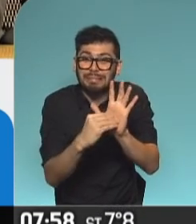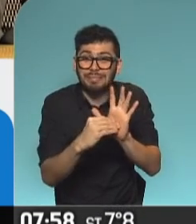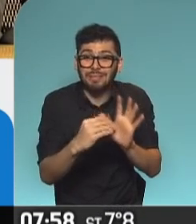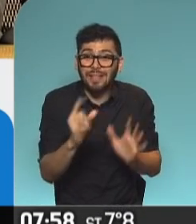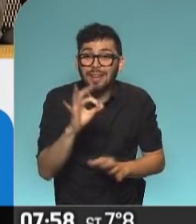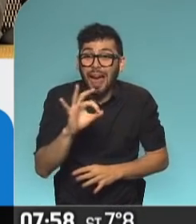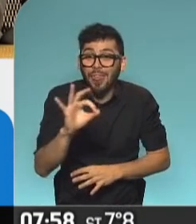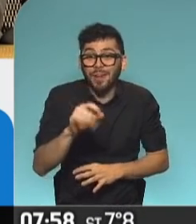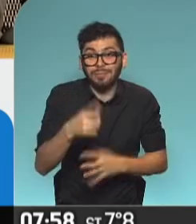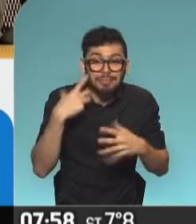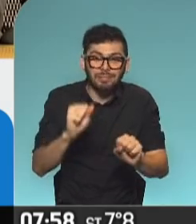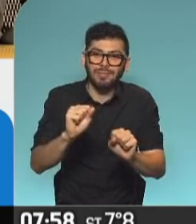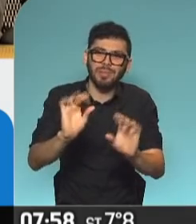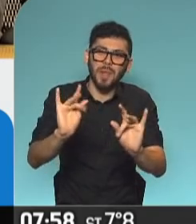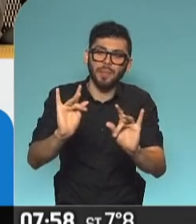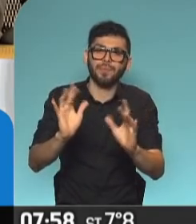país